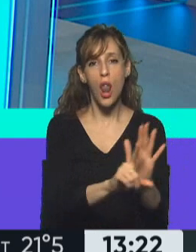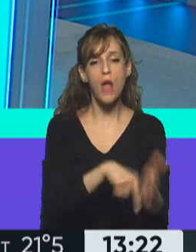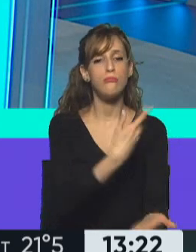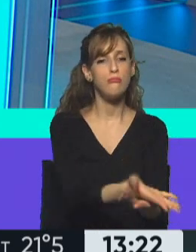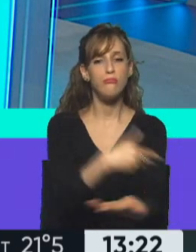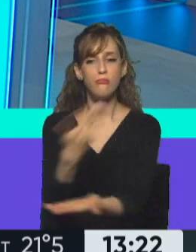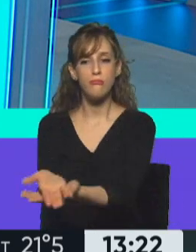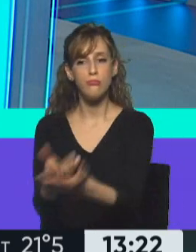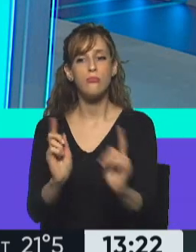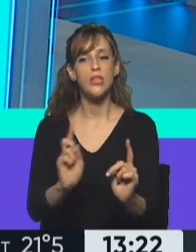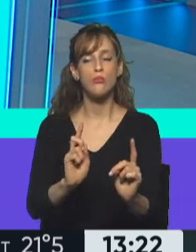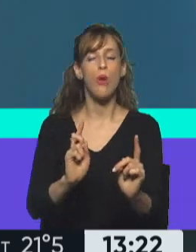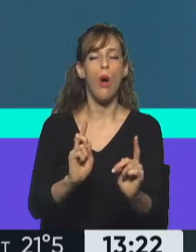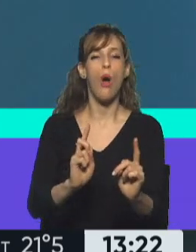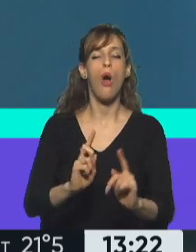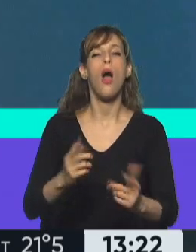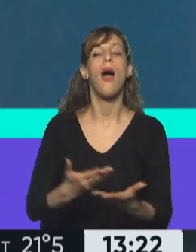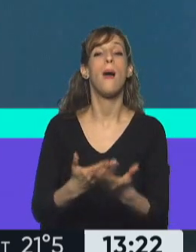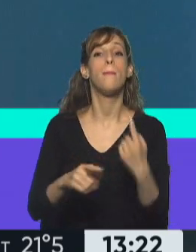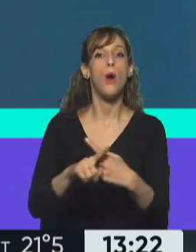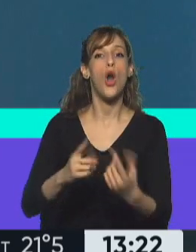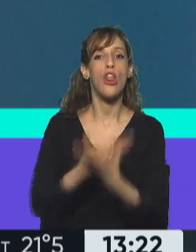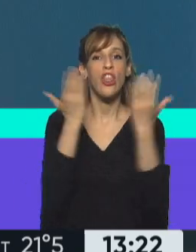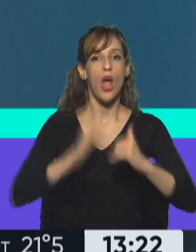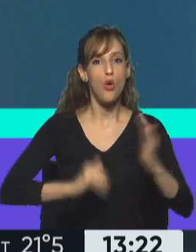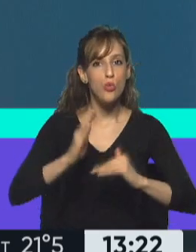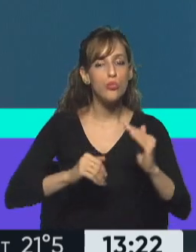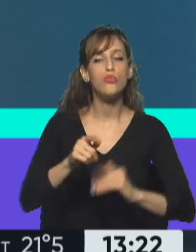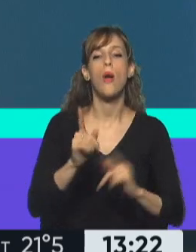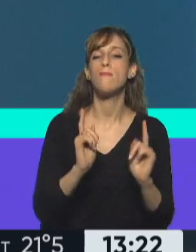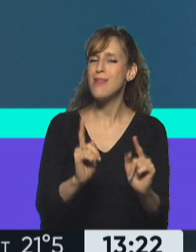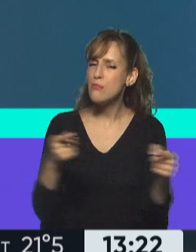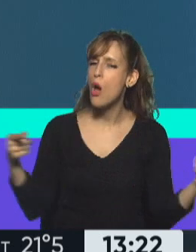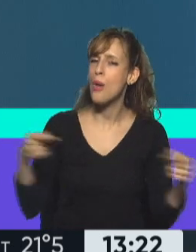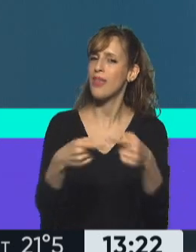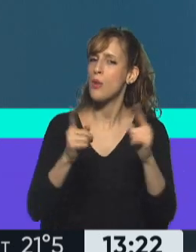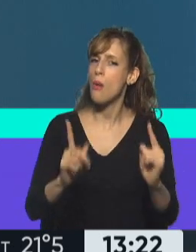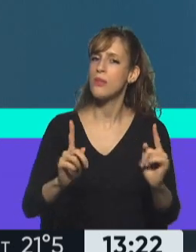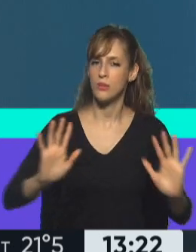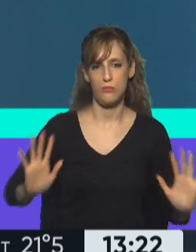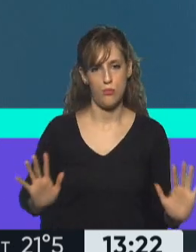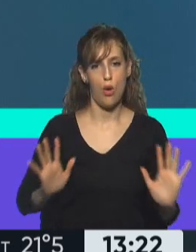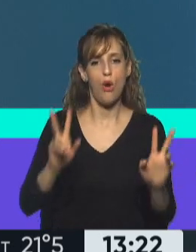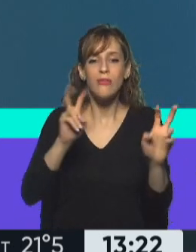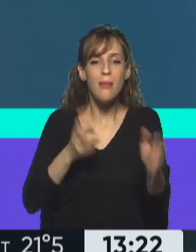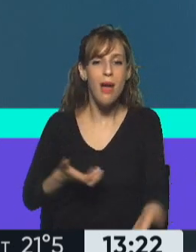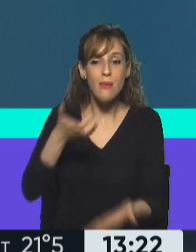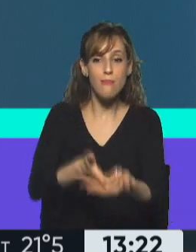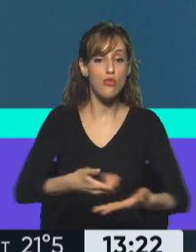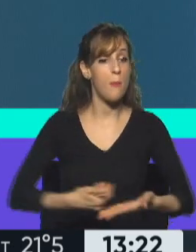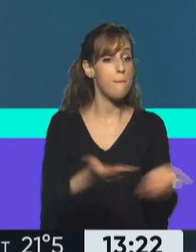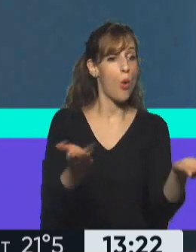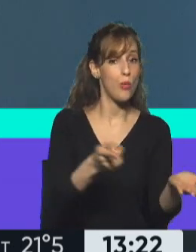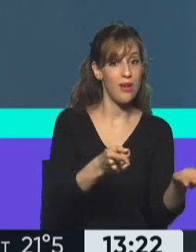mención en el acto del Día de la Construcción, donde eso iba justamente, sí. Bueno, van en ese sentido. Es decir, estamos hablando de inversión pública. Si la inversión privada en